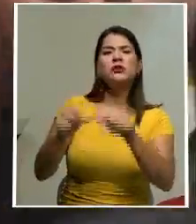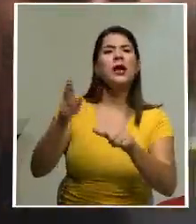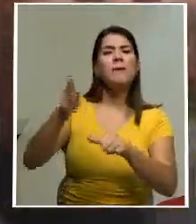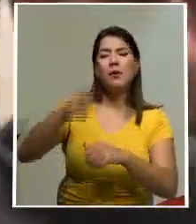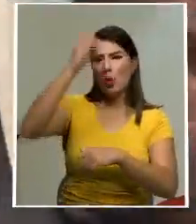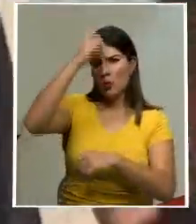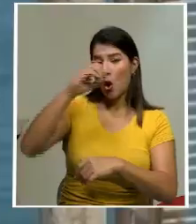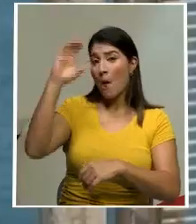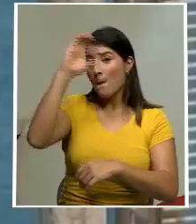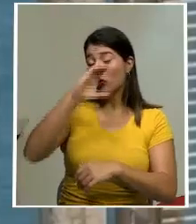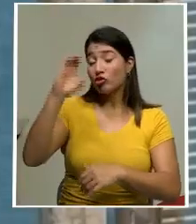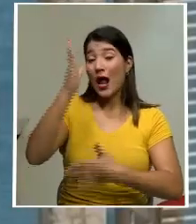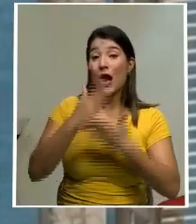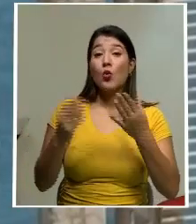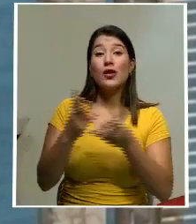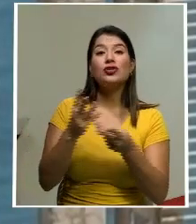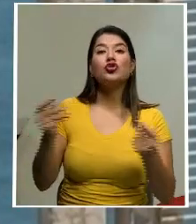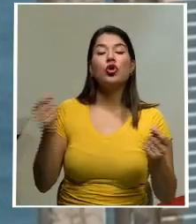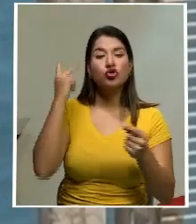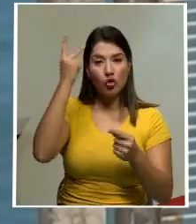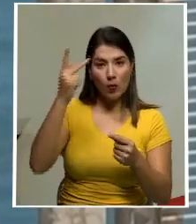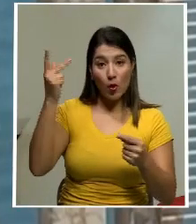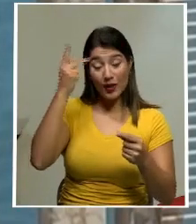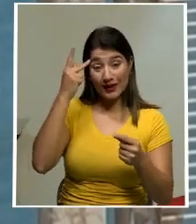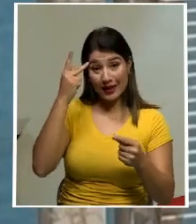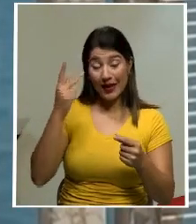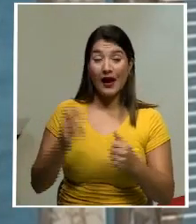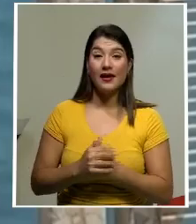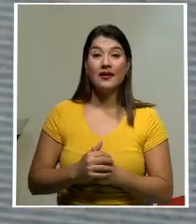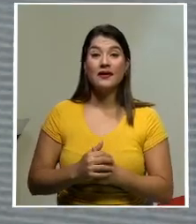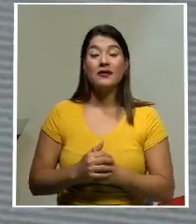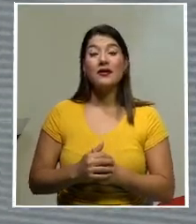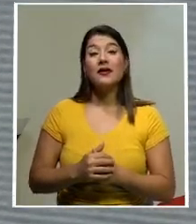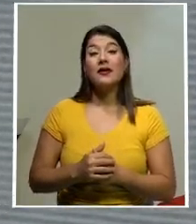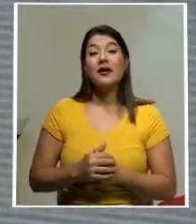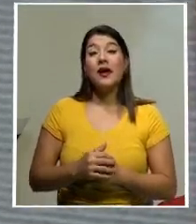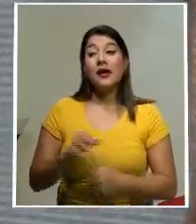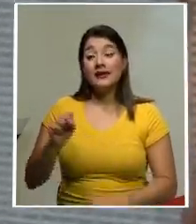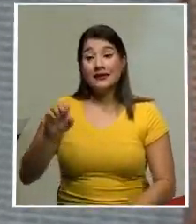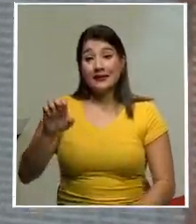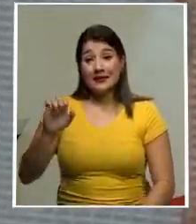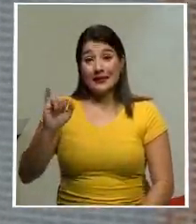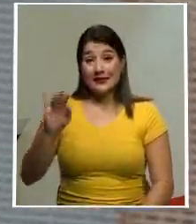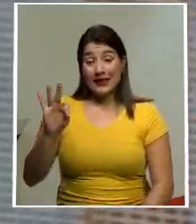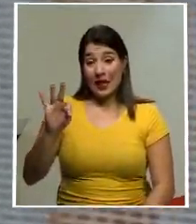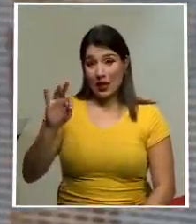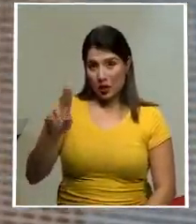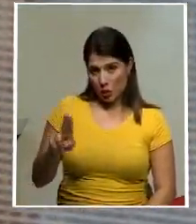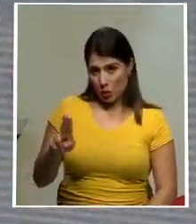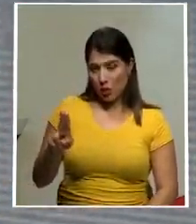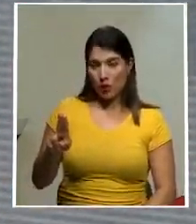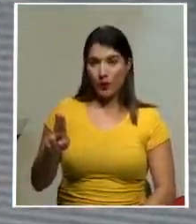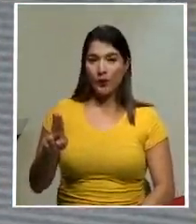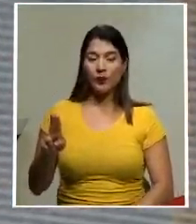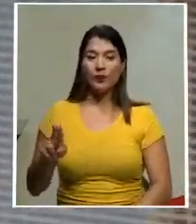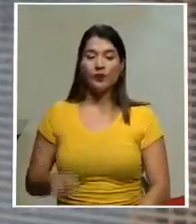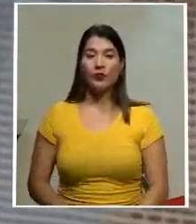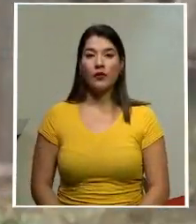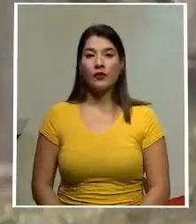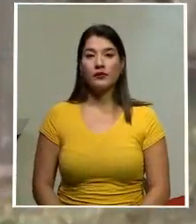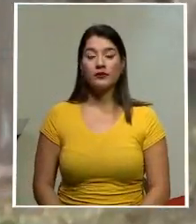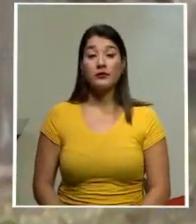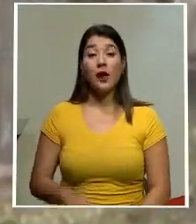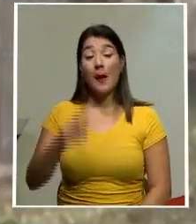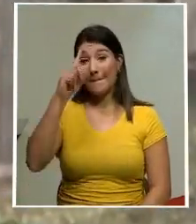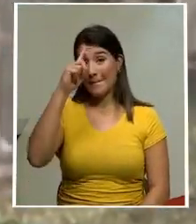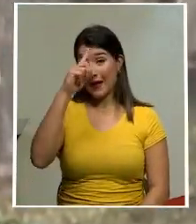una solución política al conflicto del Sahara Occidental, la excolonia española que es disputada entre Marruecos y el Frente Polisario.